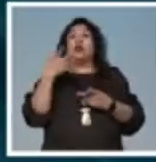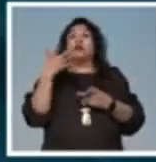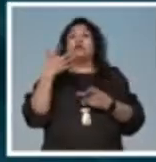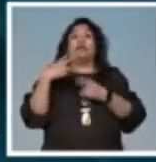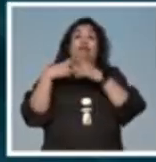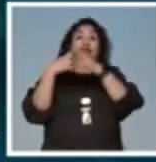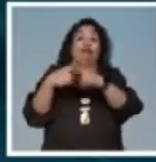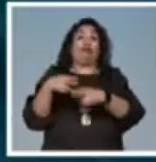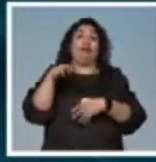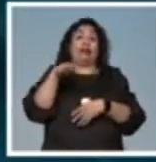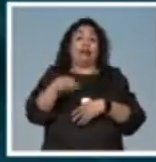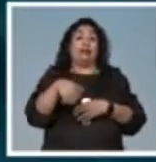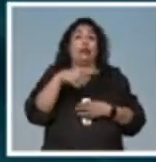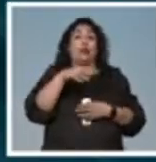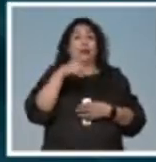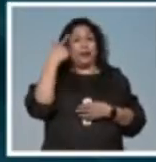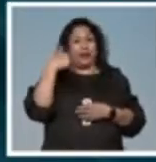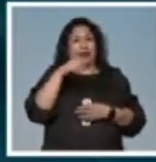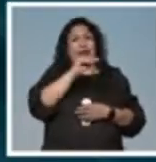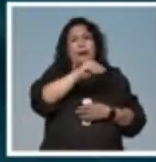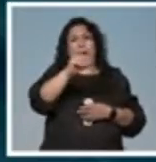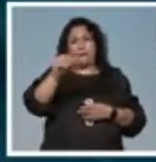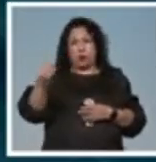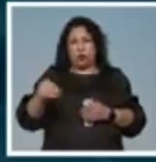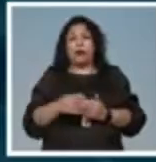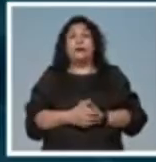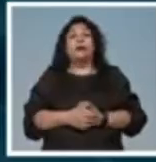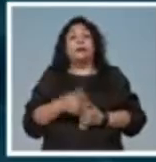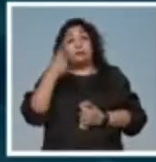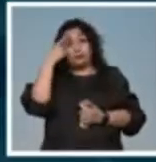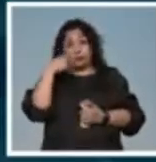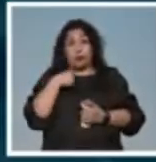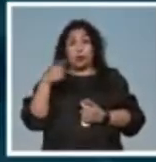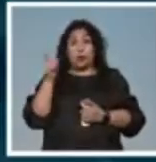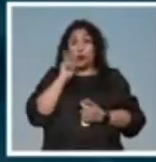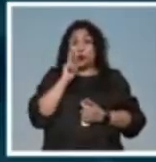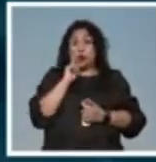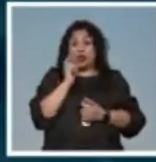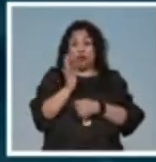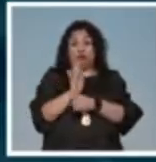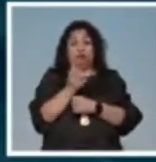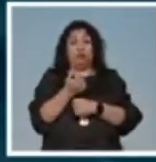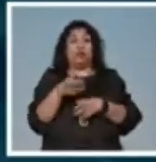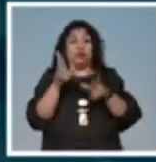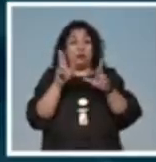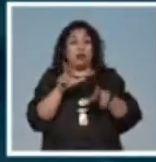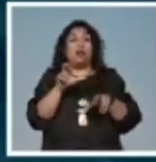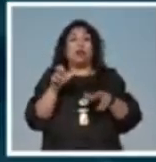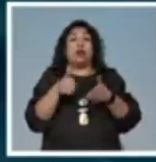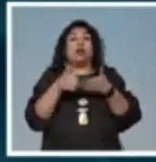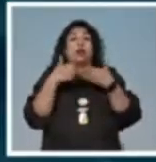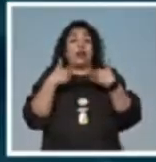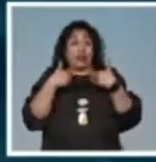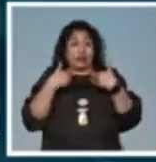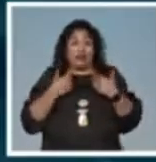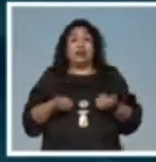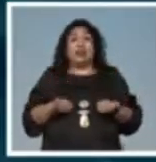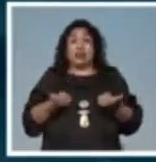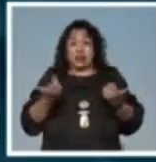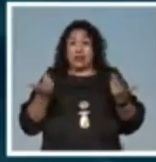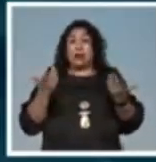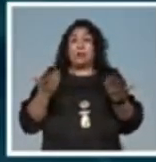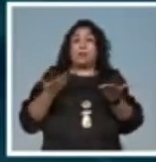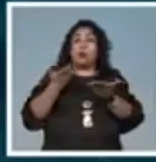gira de Ambulante. Para mí es como una cineasta muy representativa para entender lo que